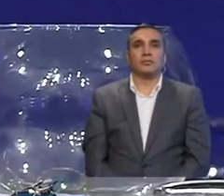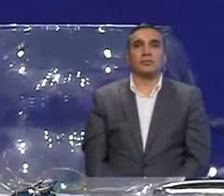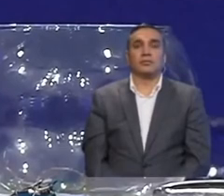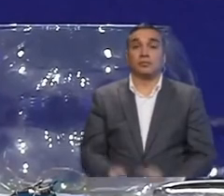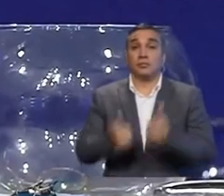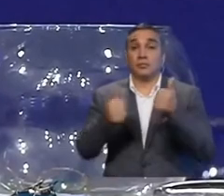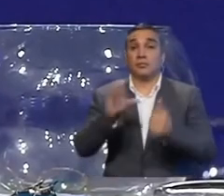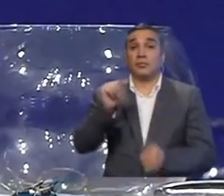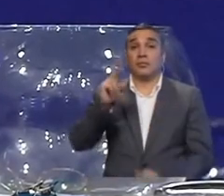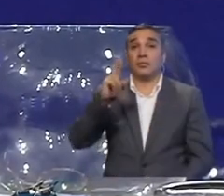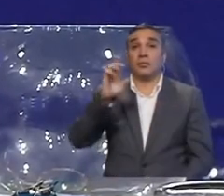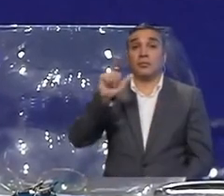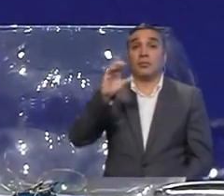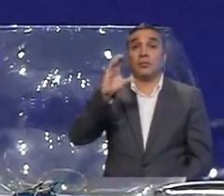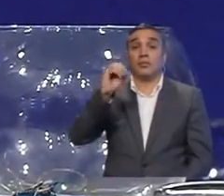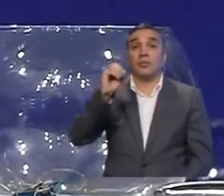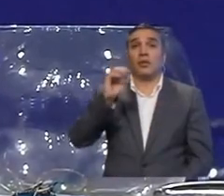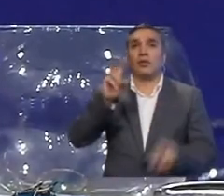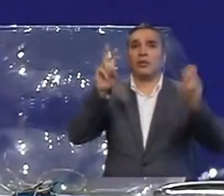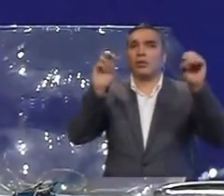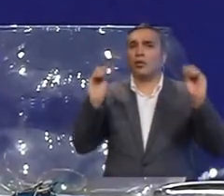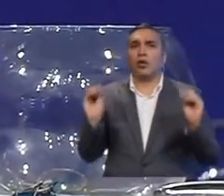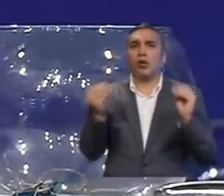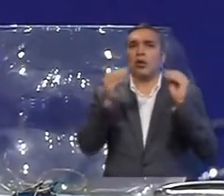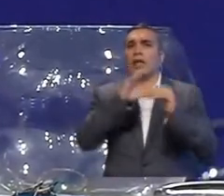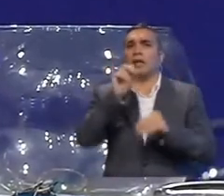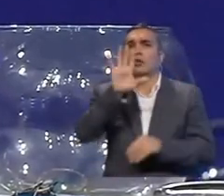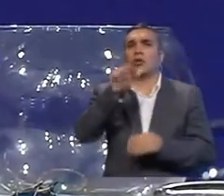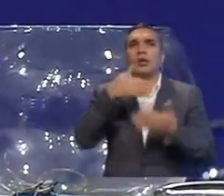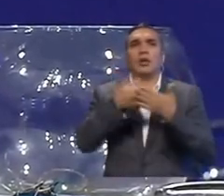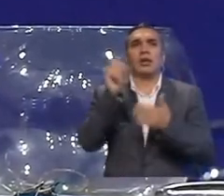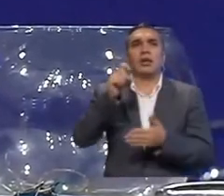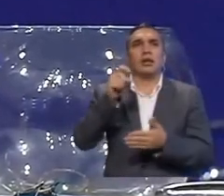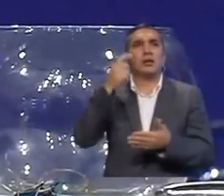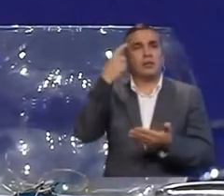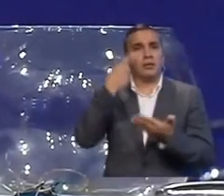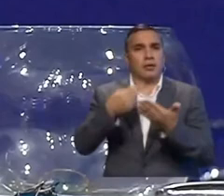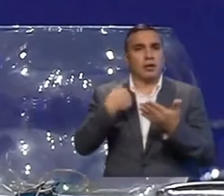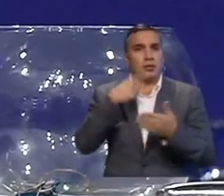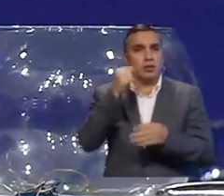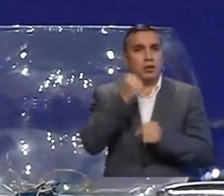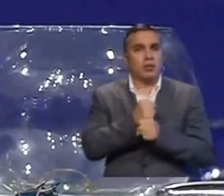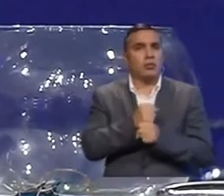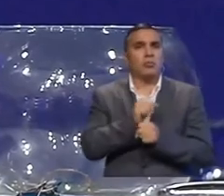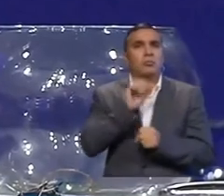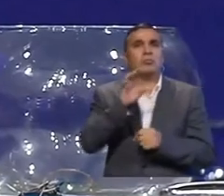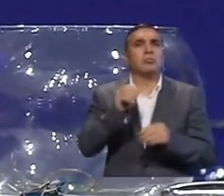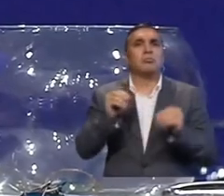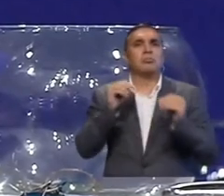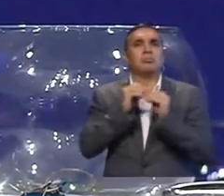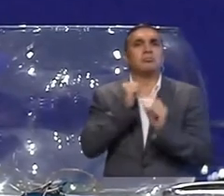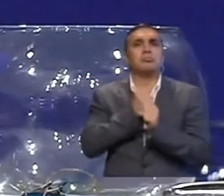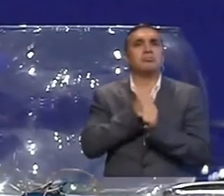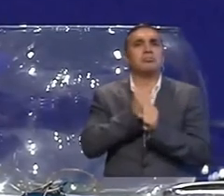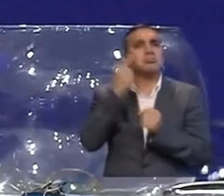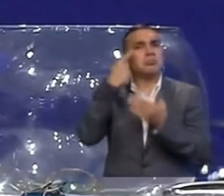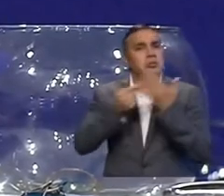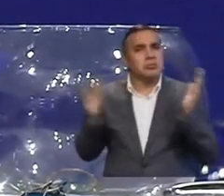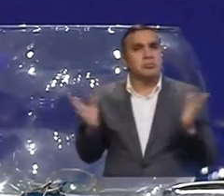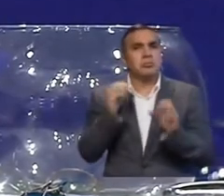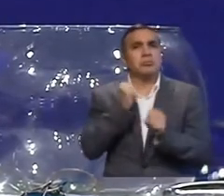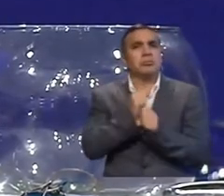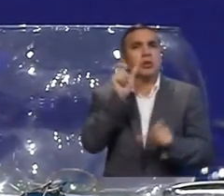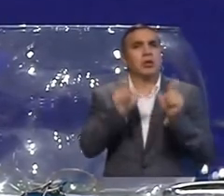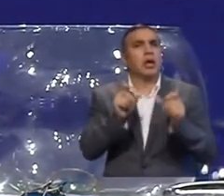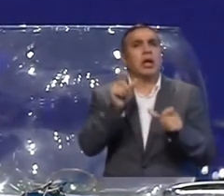Candidato Carrasco, enfocémonos en los jóvenes y su necesidad de acceder a un empleo. ¿Cuáles son las líneas maestras para la generación del empleo?